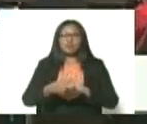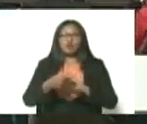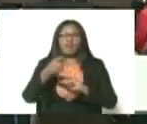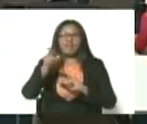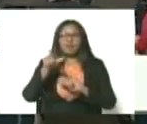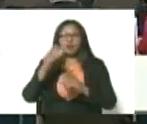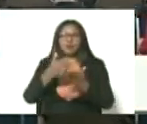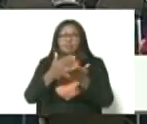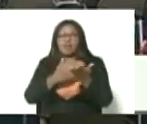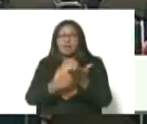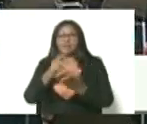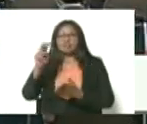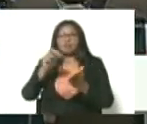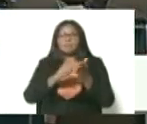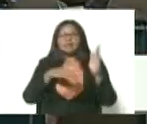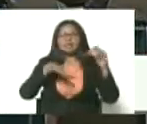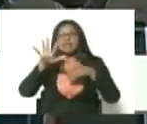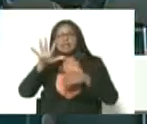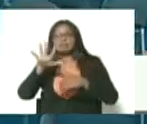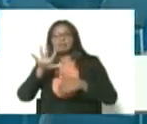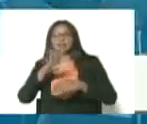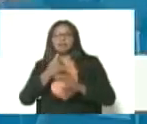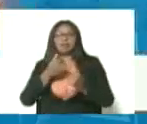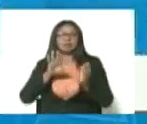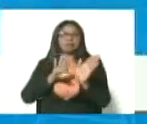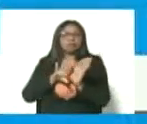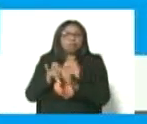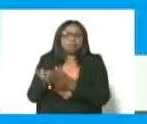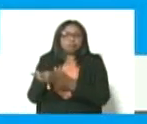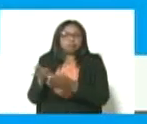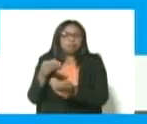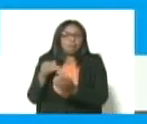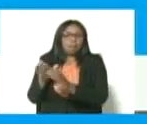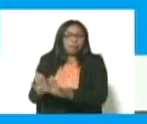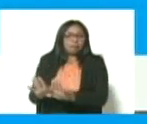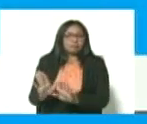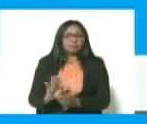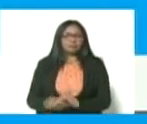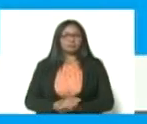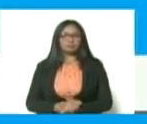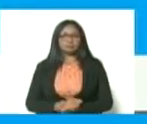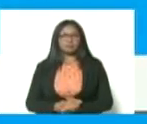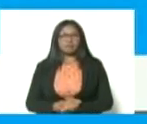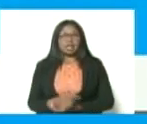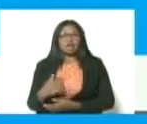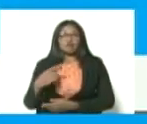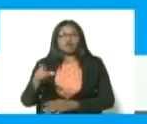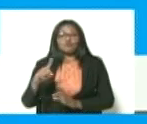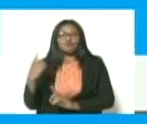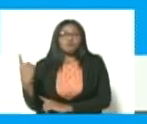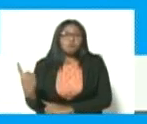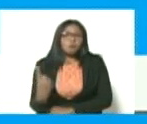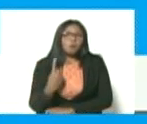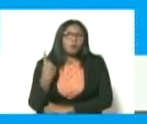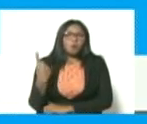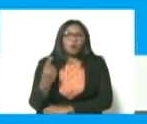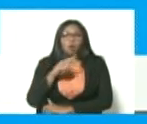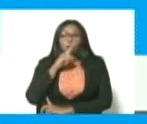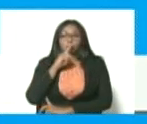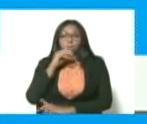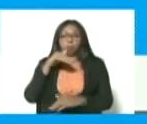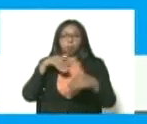fracasada del 2015, quedó por allí pululando en la soledad y en el